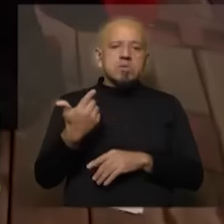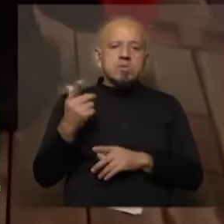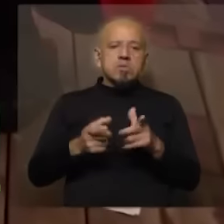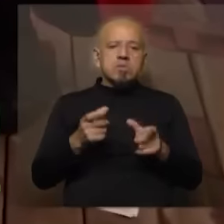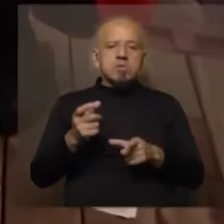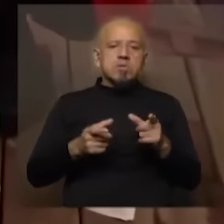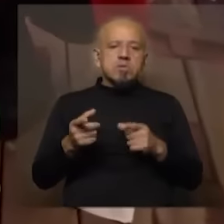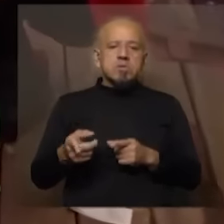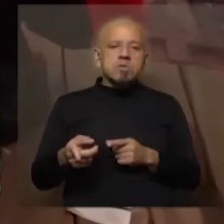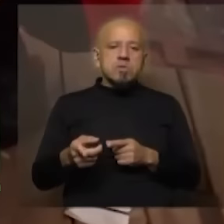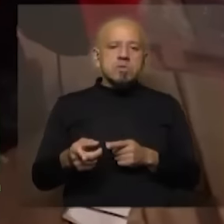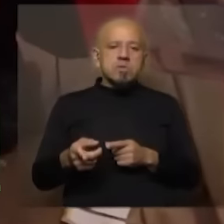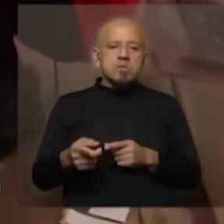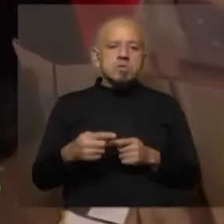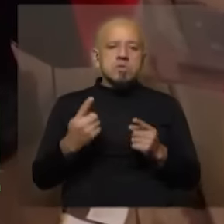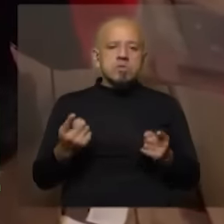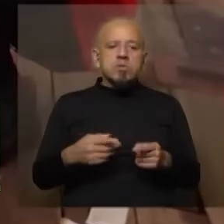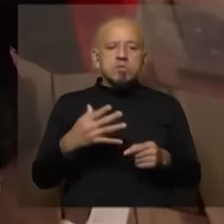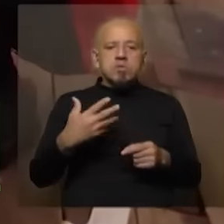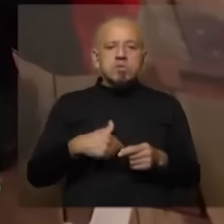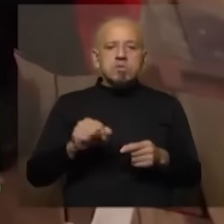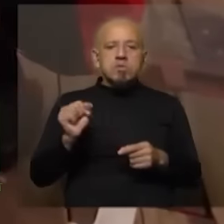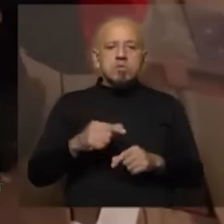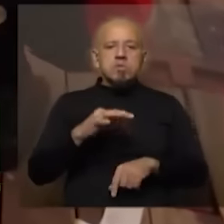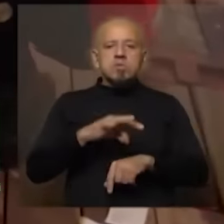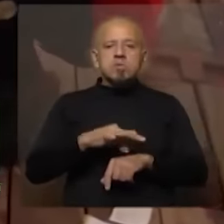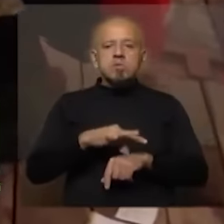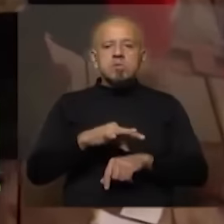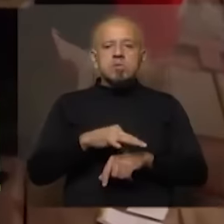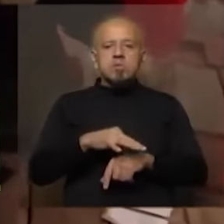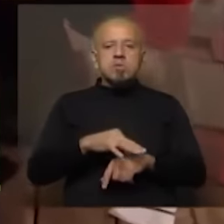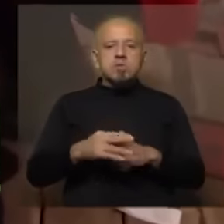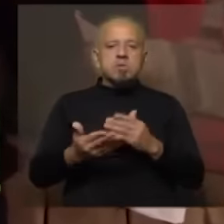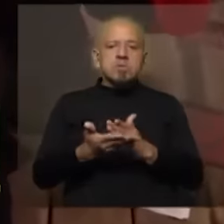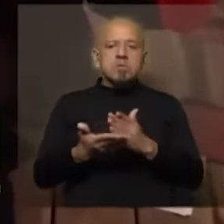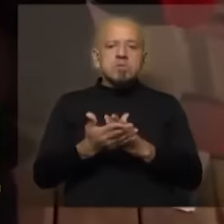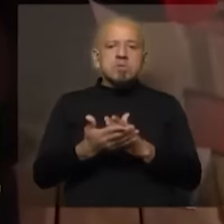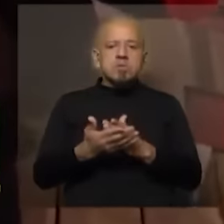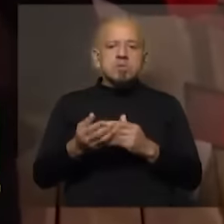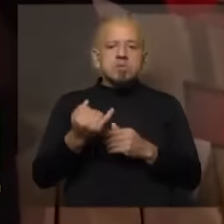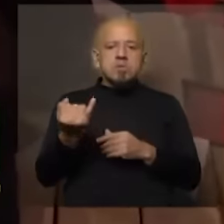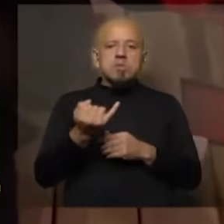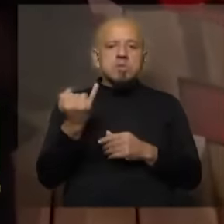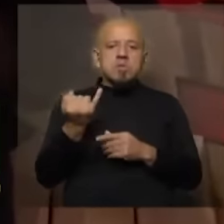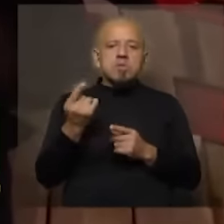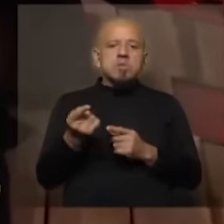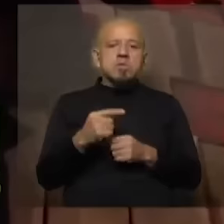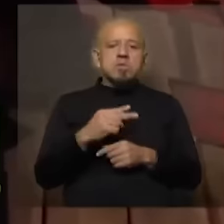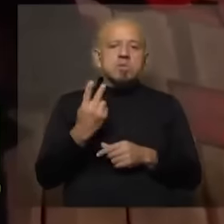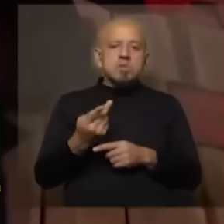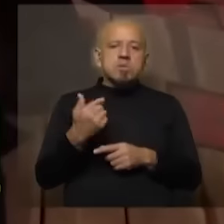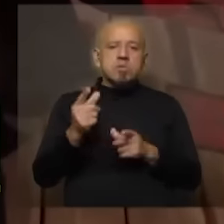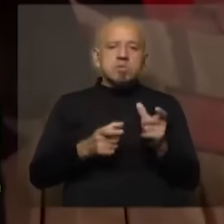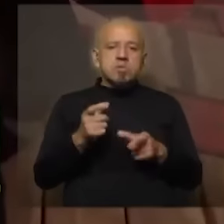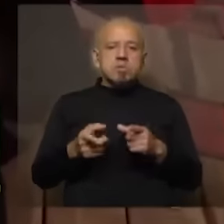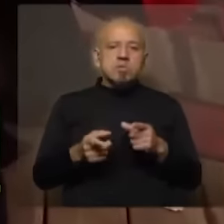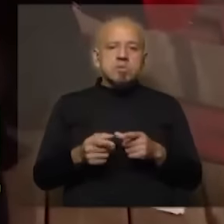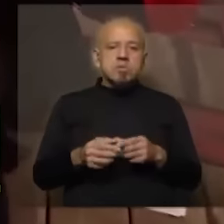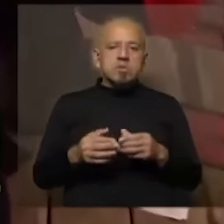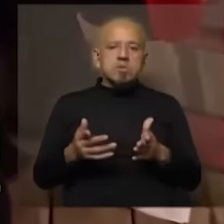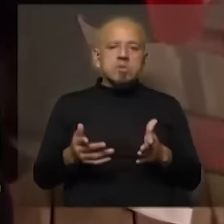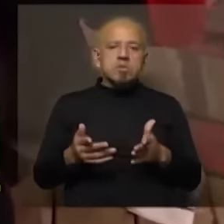se llevó a cabo una evacuación médica en cooperación con la Guardia Costera Italiana. 2 personas inconscientes que